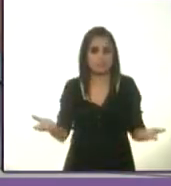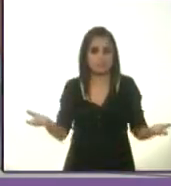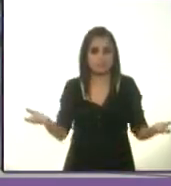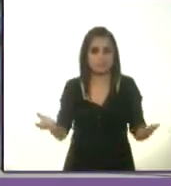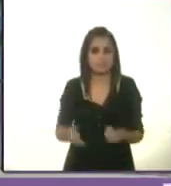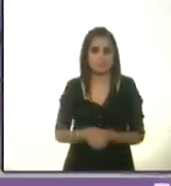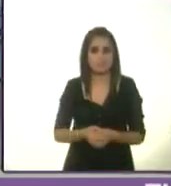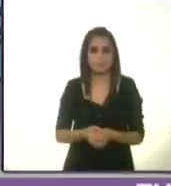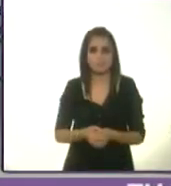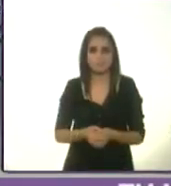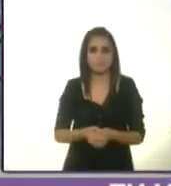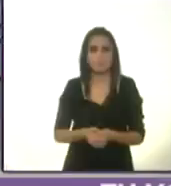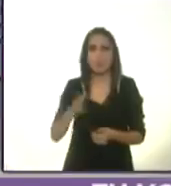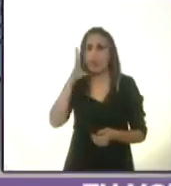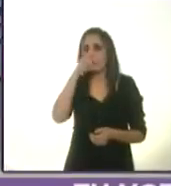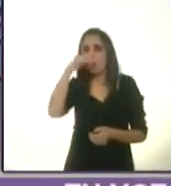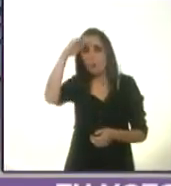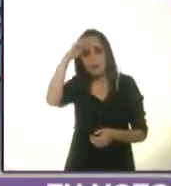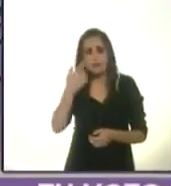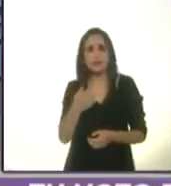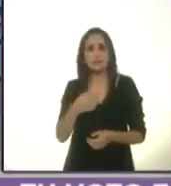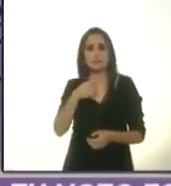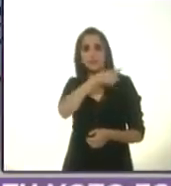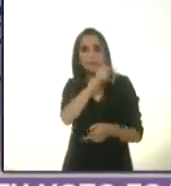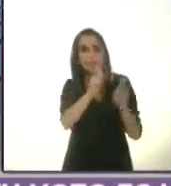no pueden hablar de corrupción